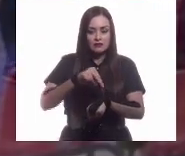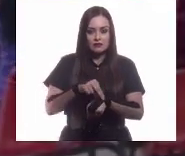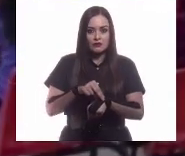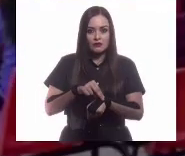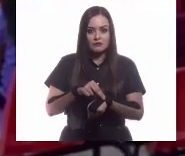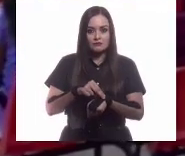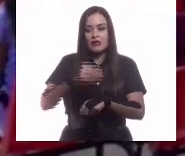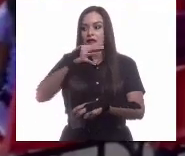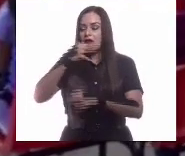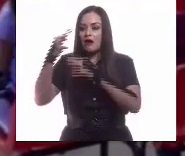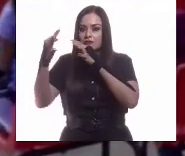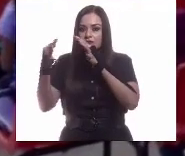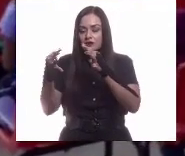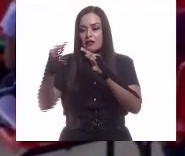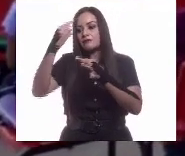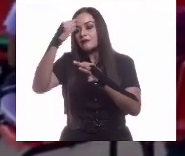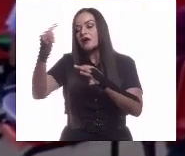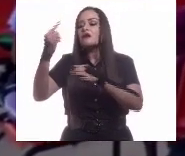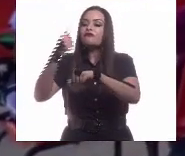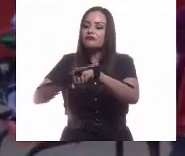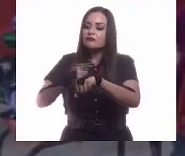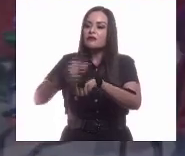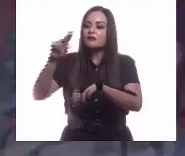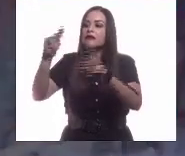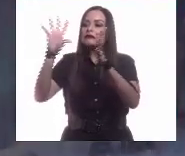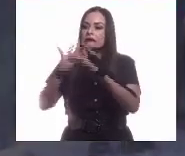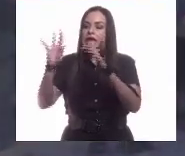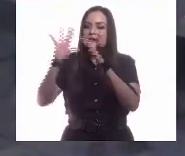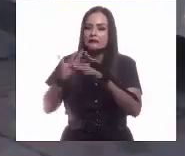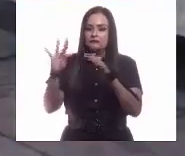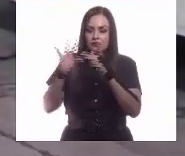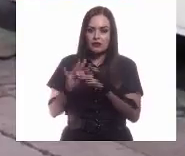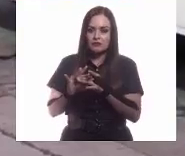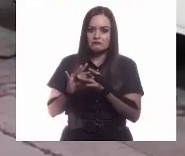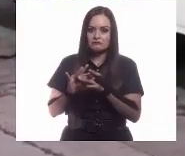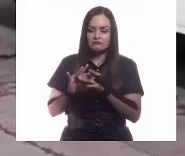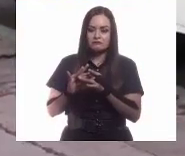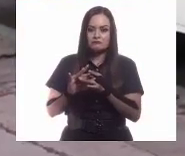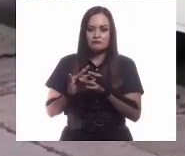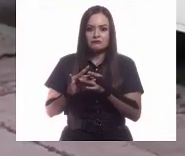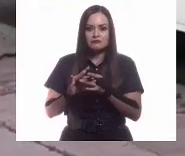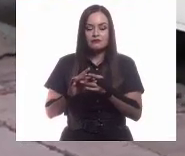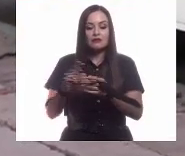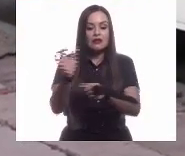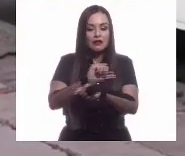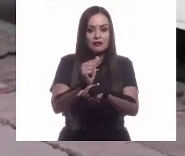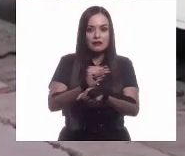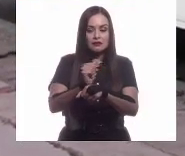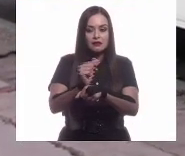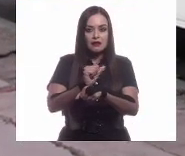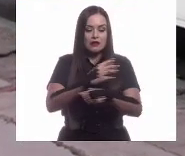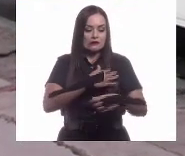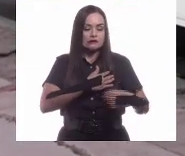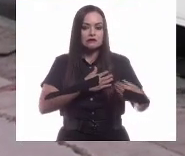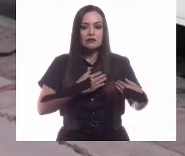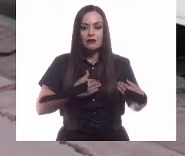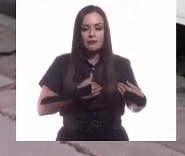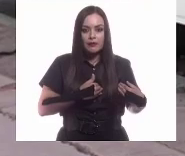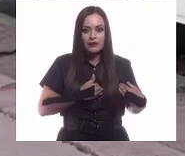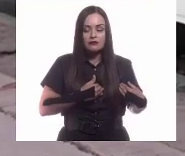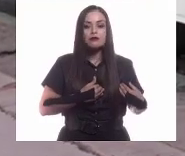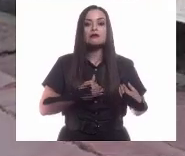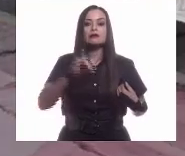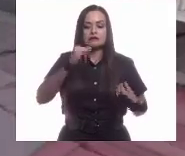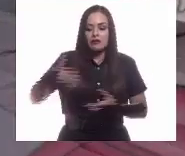promoción y prevención de enfermedades. A su vez, nuestra unidad móvil de mastografía ha recorrido comunidades y